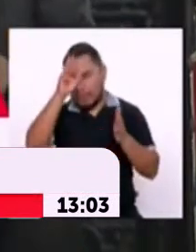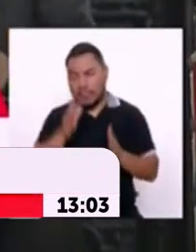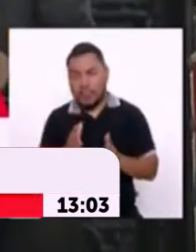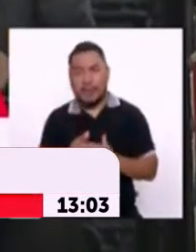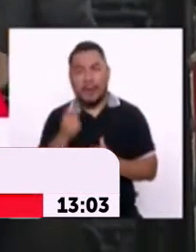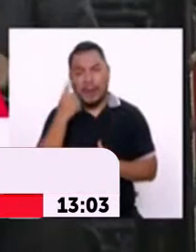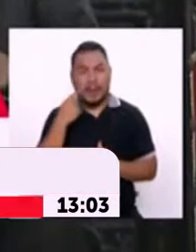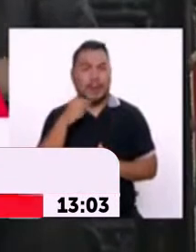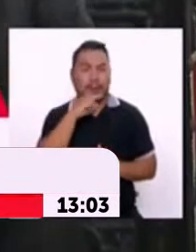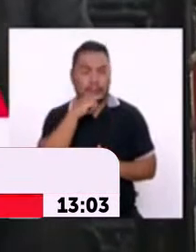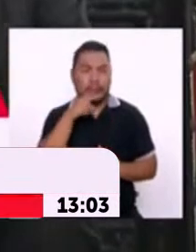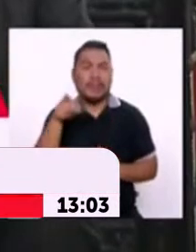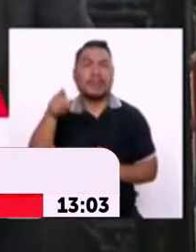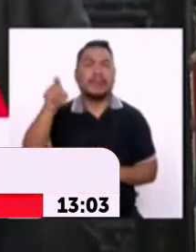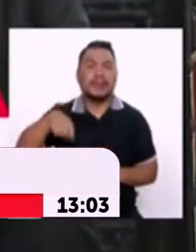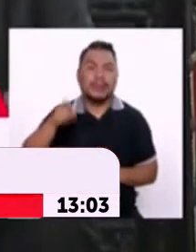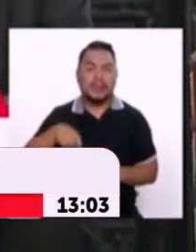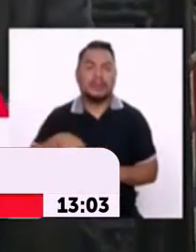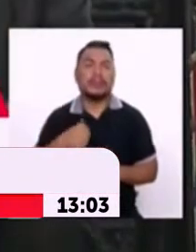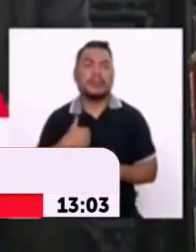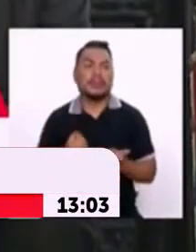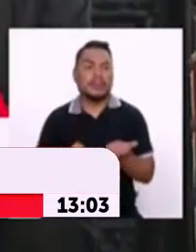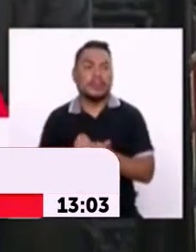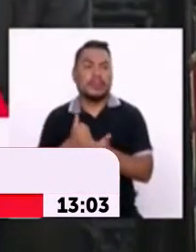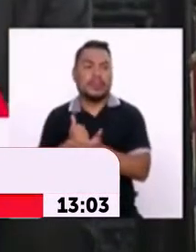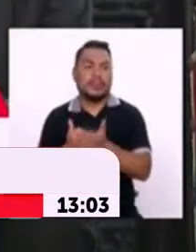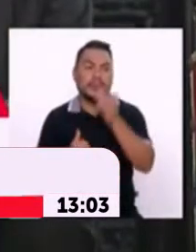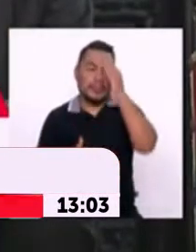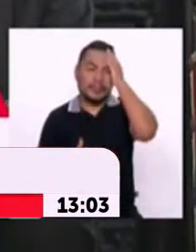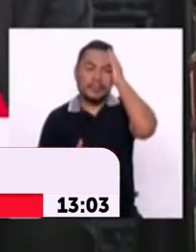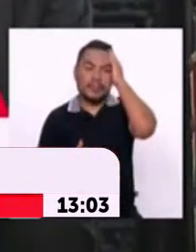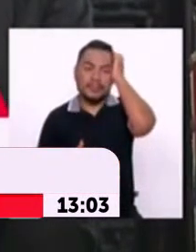peruano o peruana que necesite nuestra ayuda.